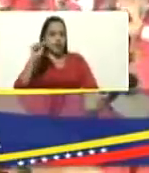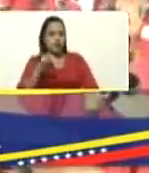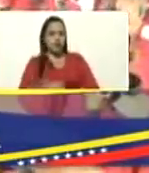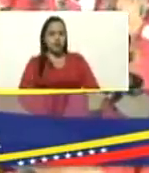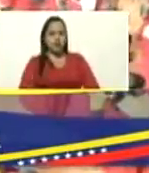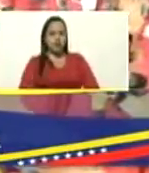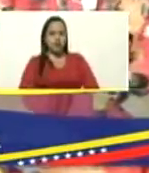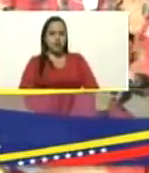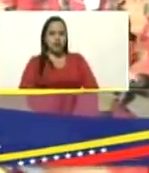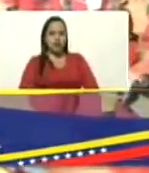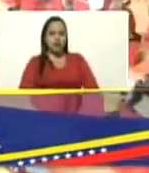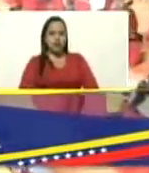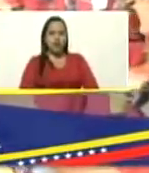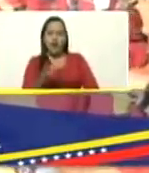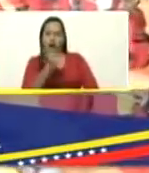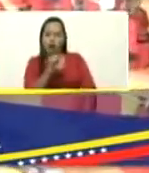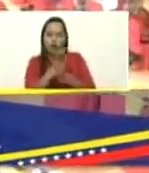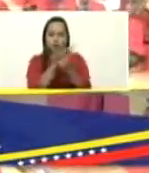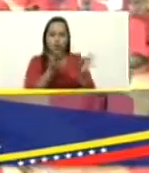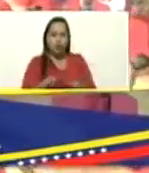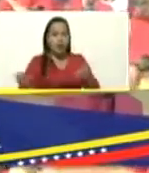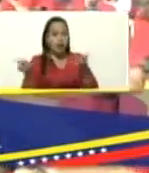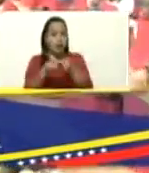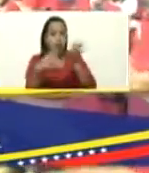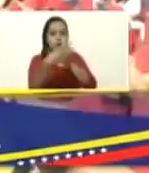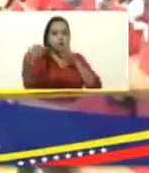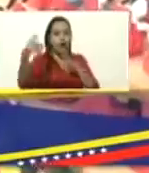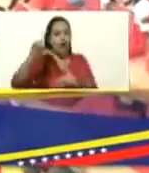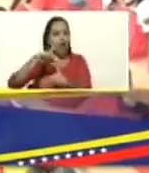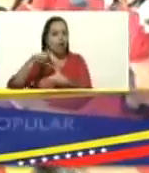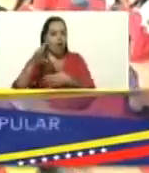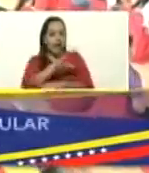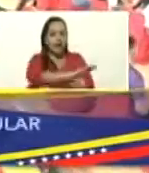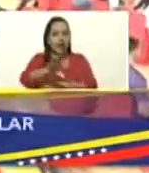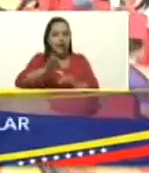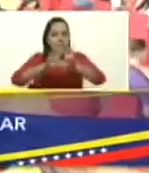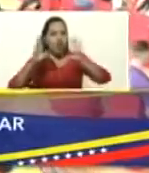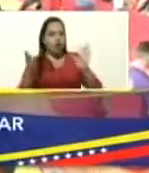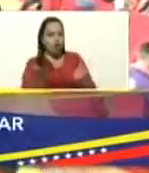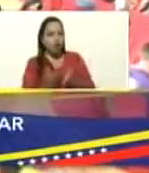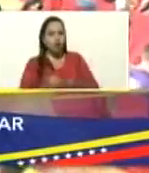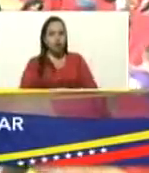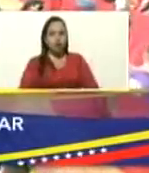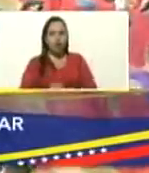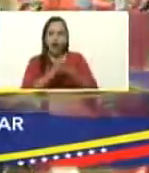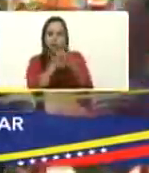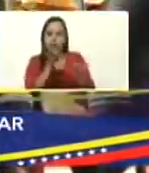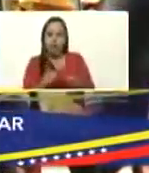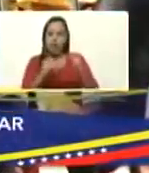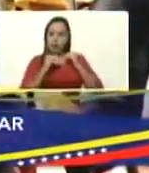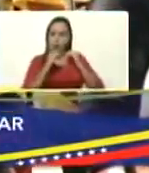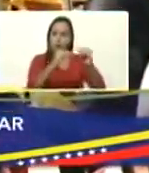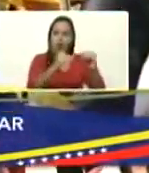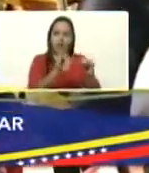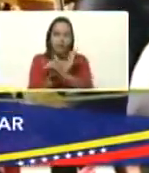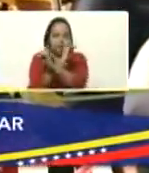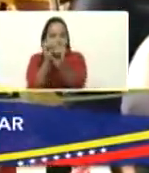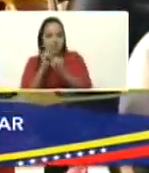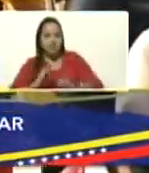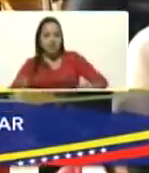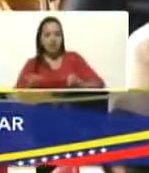socialista que sea modelo en América Latina, en el Caribe y en el mundo, modelo de igualdad, de